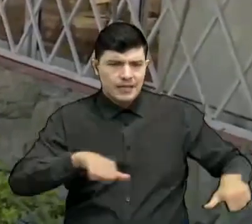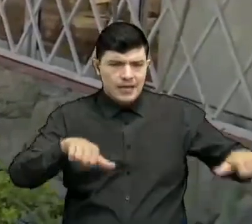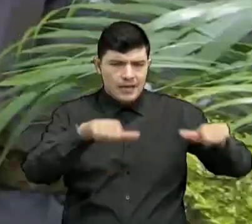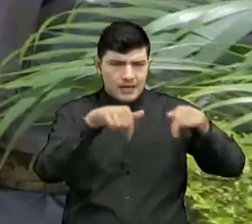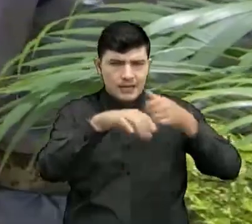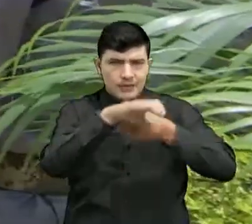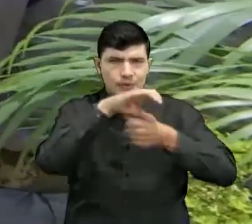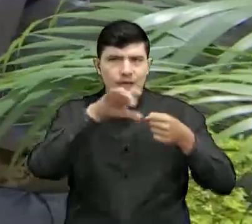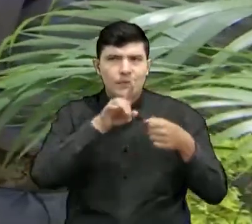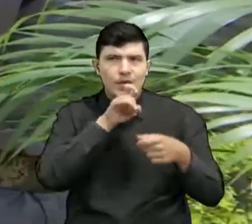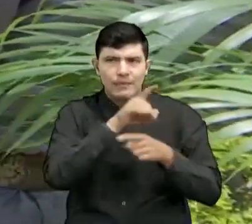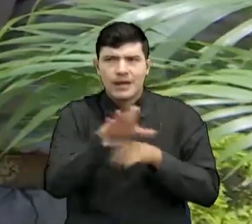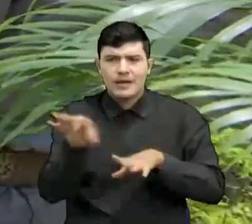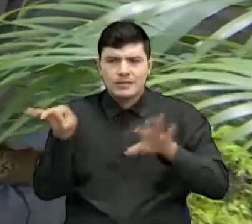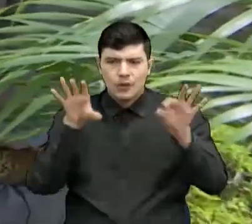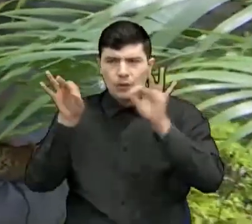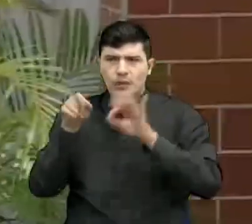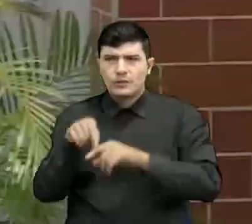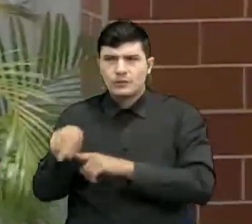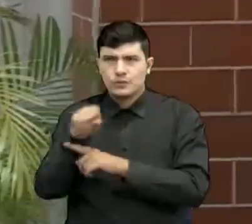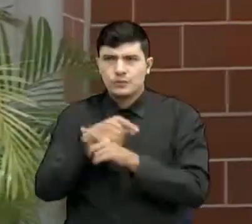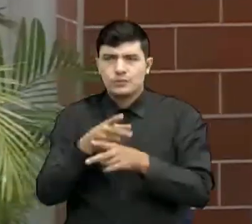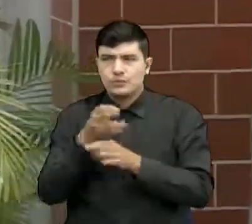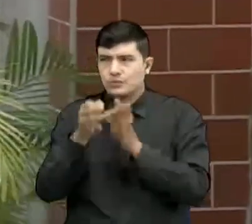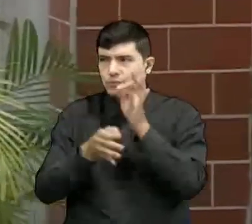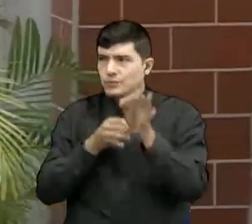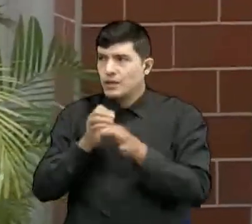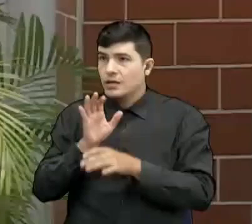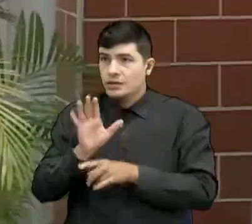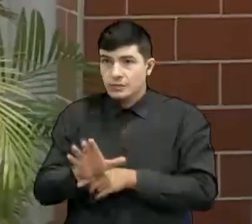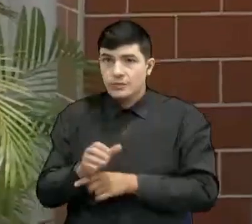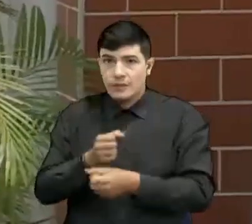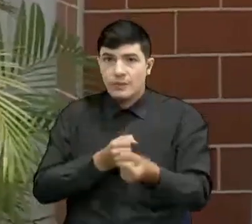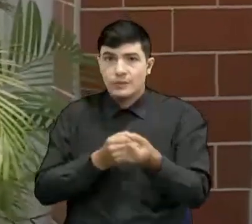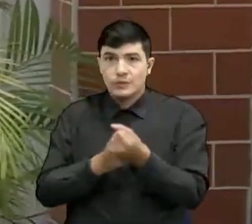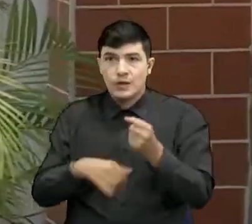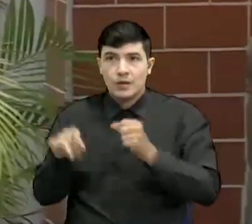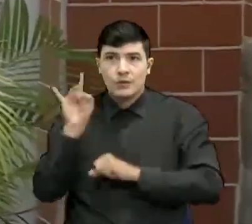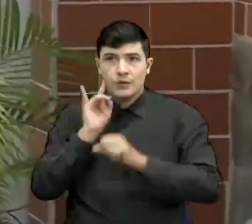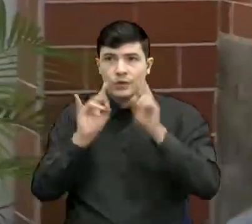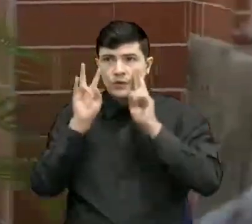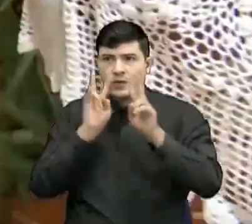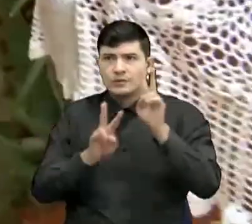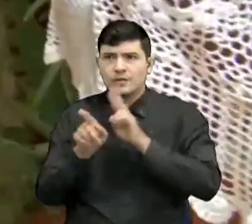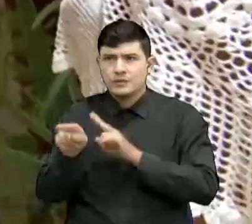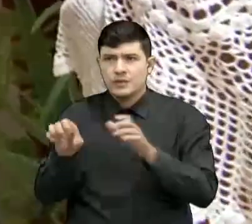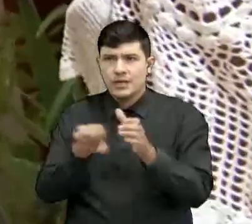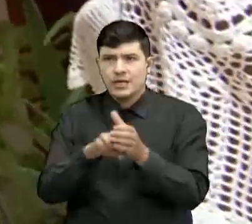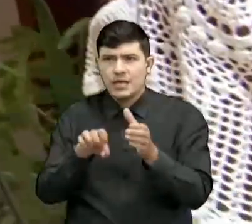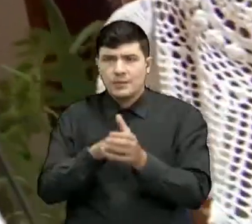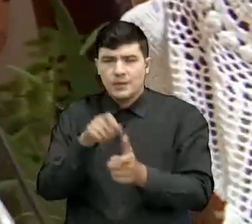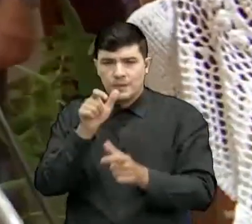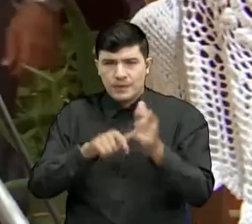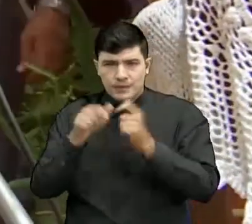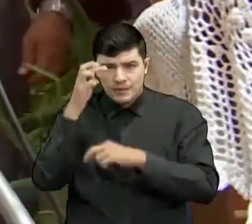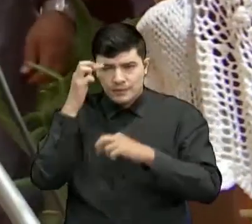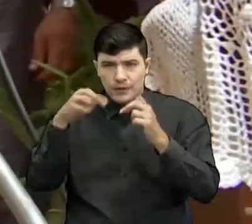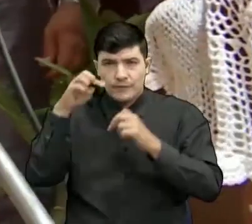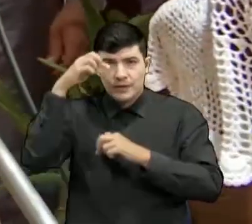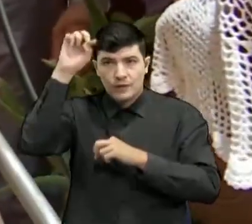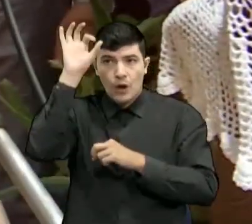bucaramanga fueron escogidos para su grabación una apuesta audiovisual realizado por un gran equipo de profesionales y equipos de alta